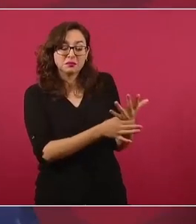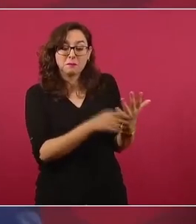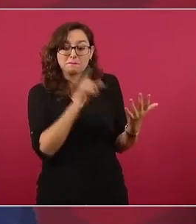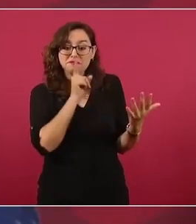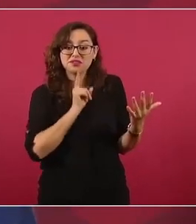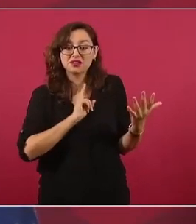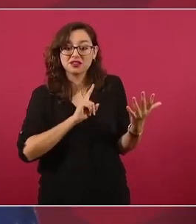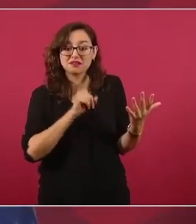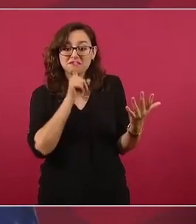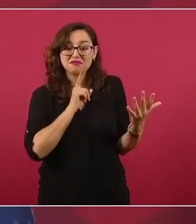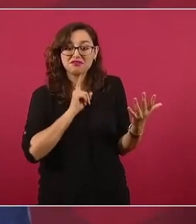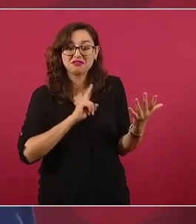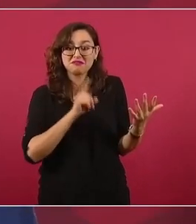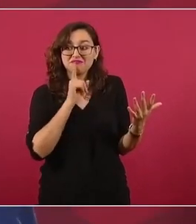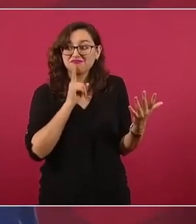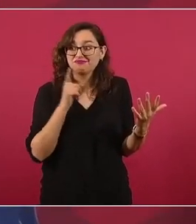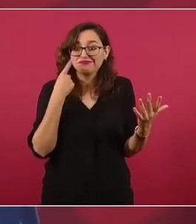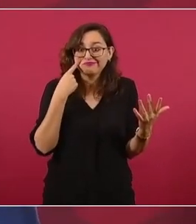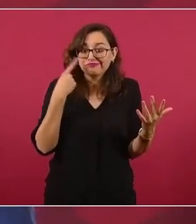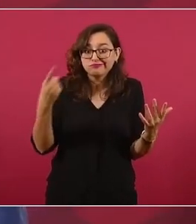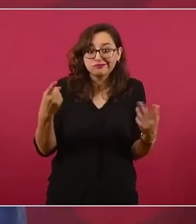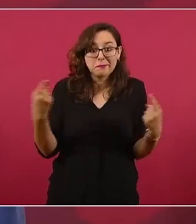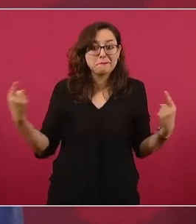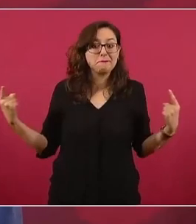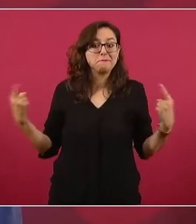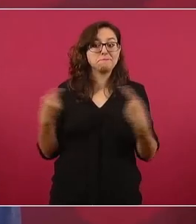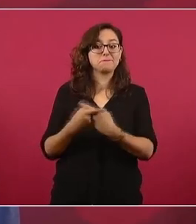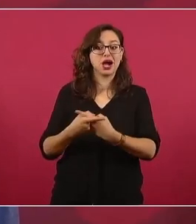Imagínense, para un conservador,